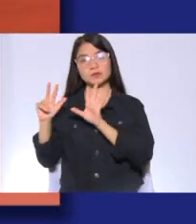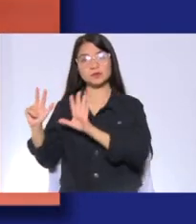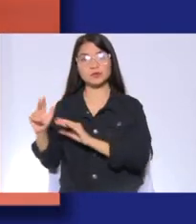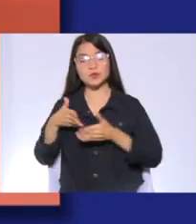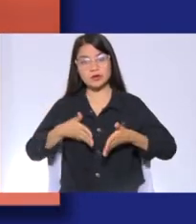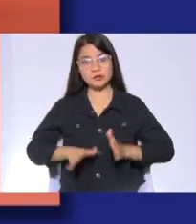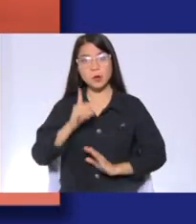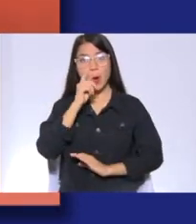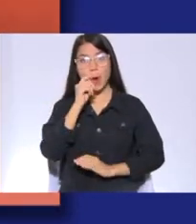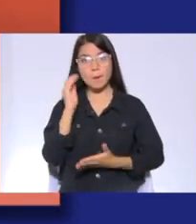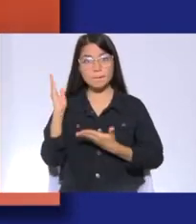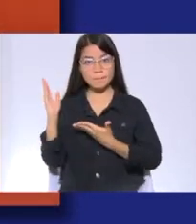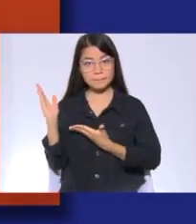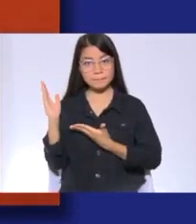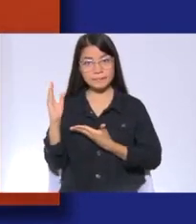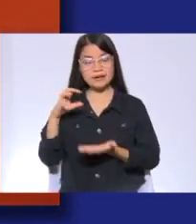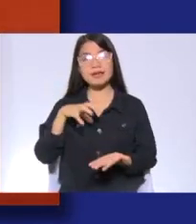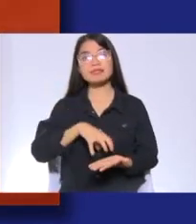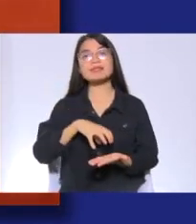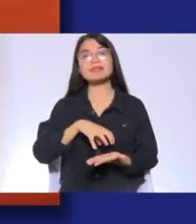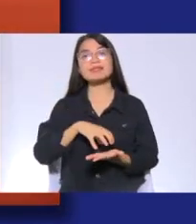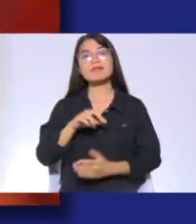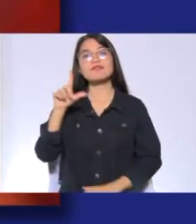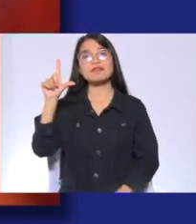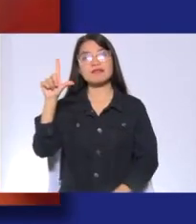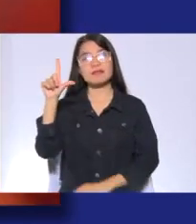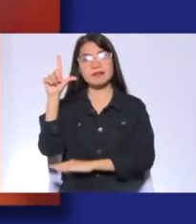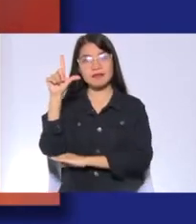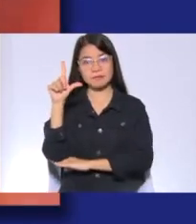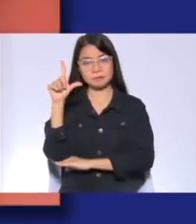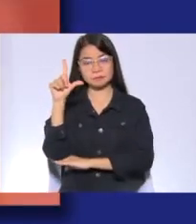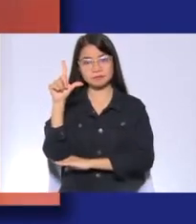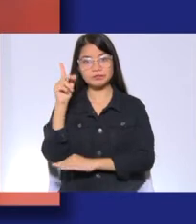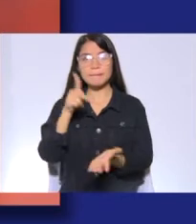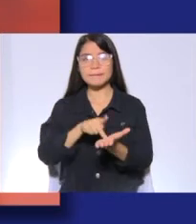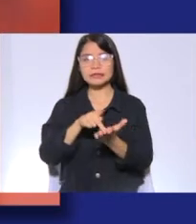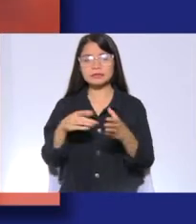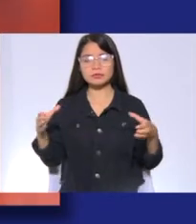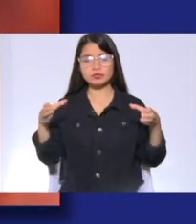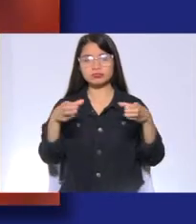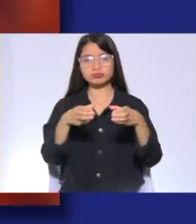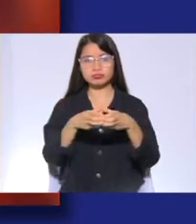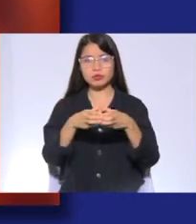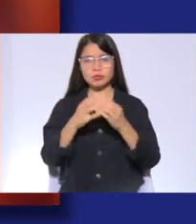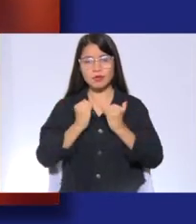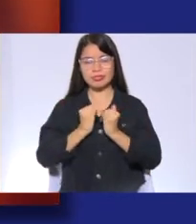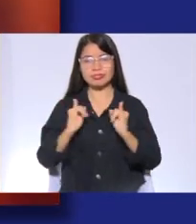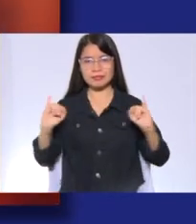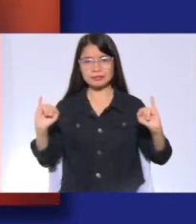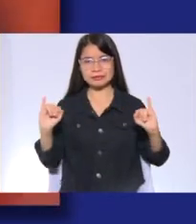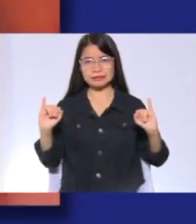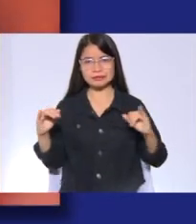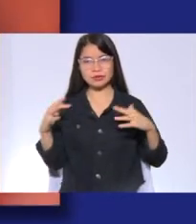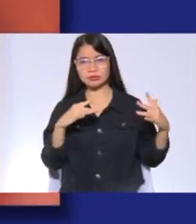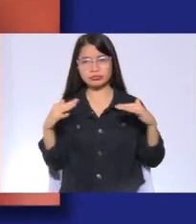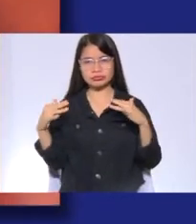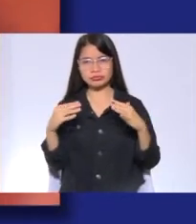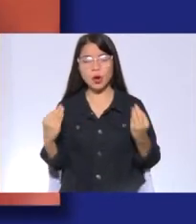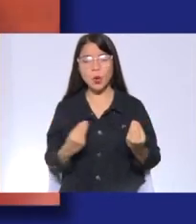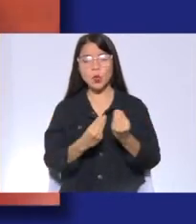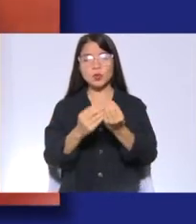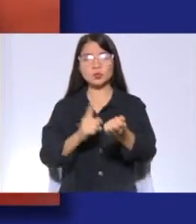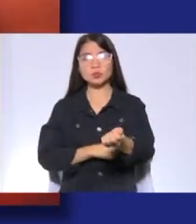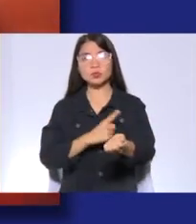Pedro León Torres en Carora, Estado Lara. Participó en la causa del Movimiento Emancipador. Él, junto a sus hermanos,